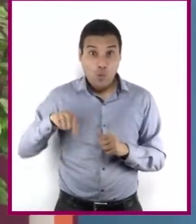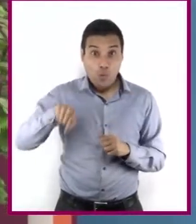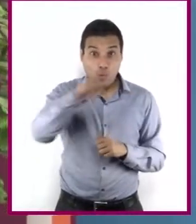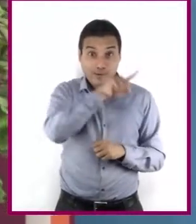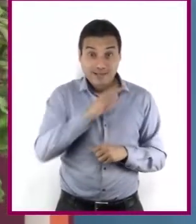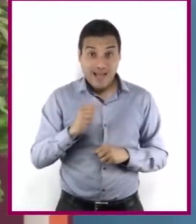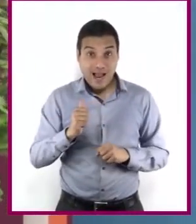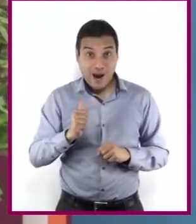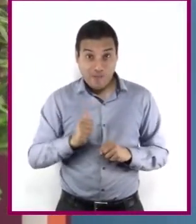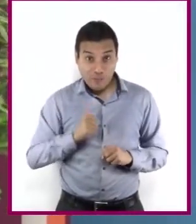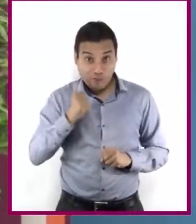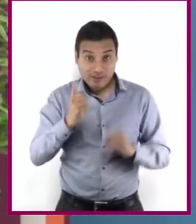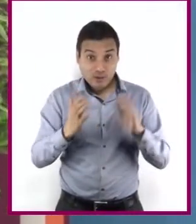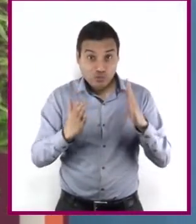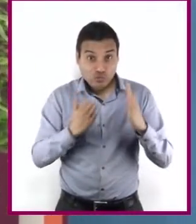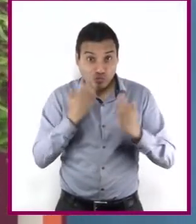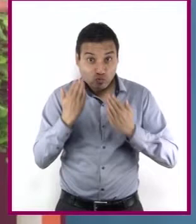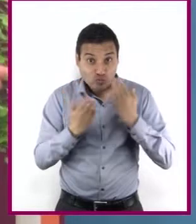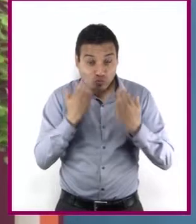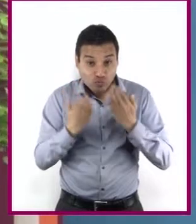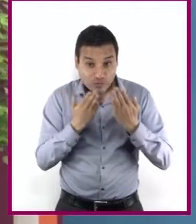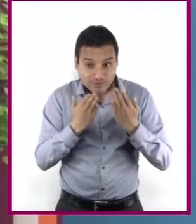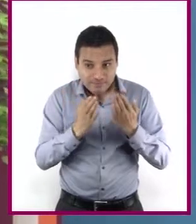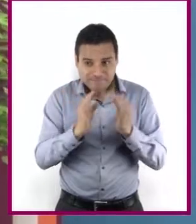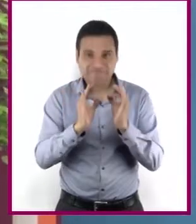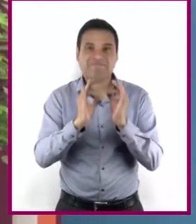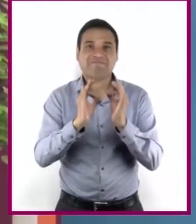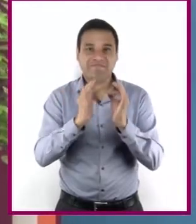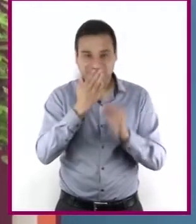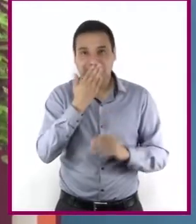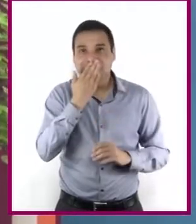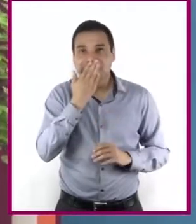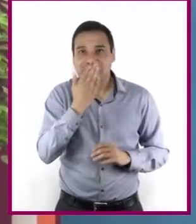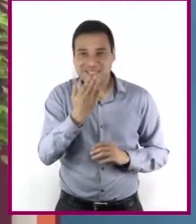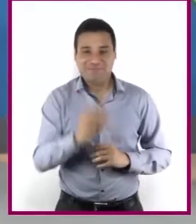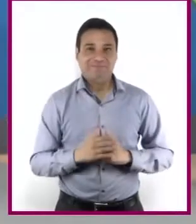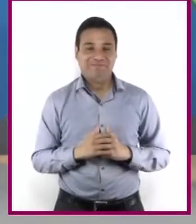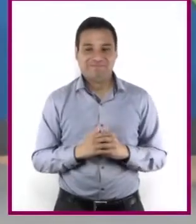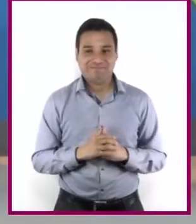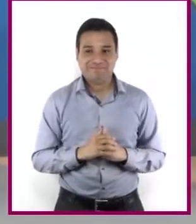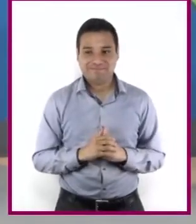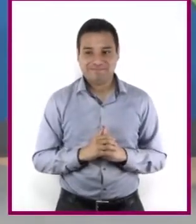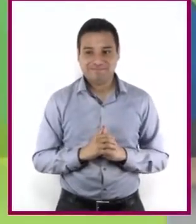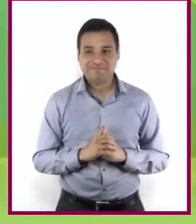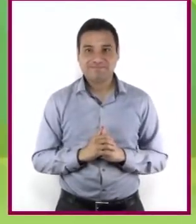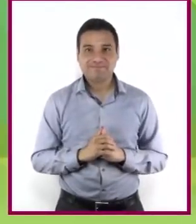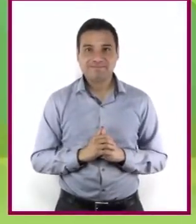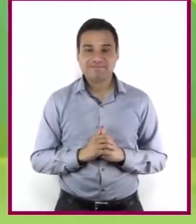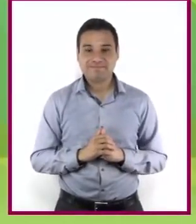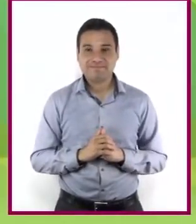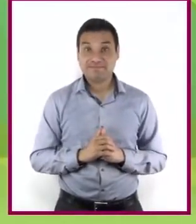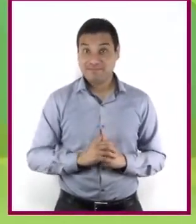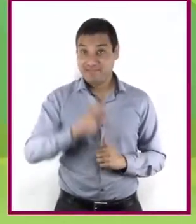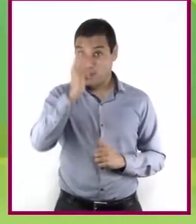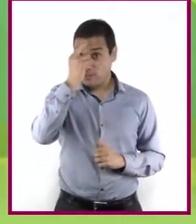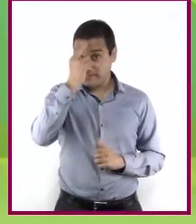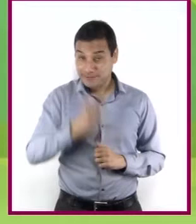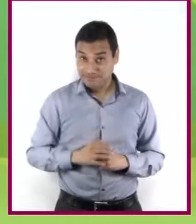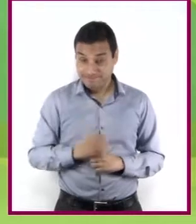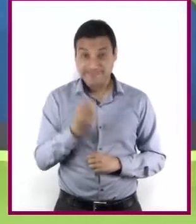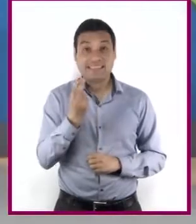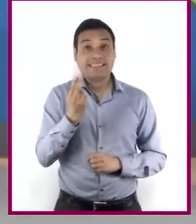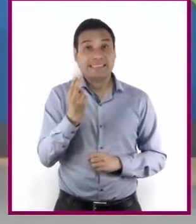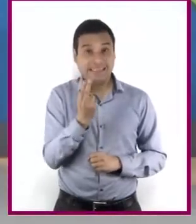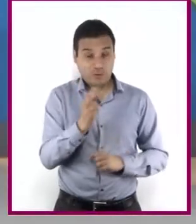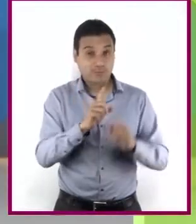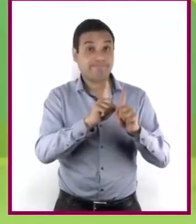esta oportunidad de continuar adquiriendo nuevos conocimientos y habilidades. Recuerden mantener la sana